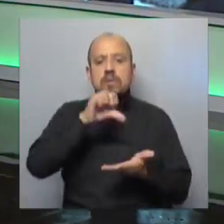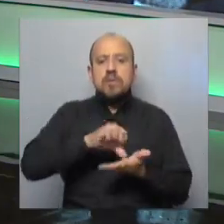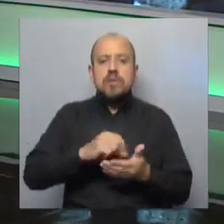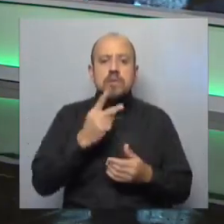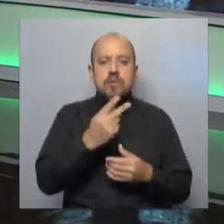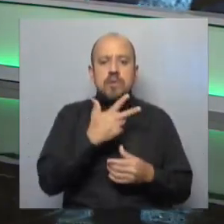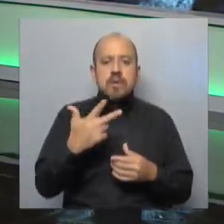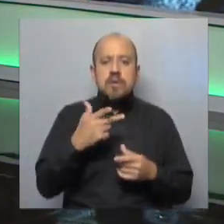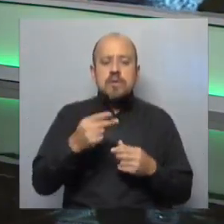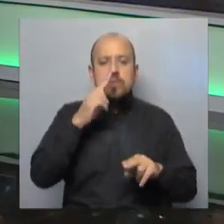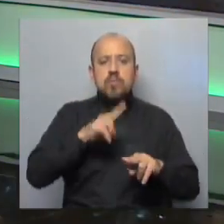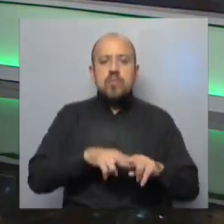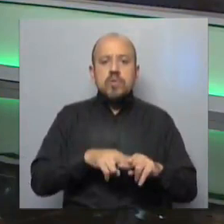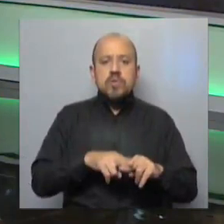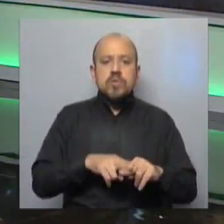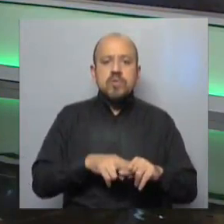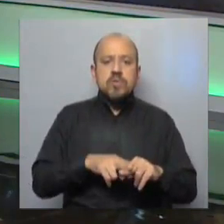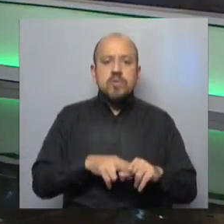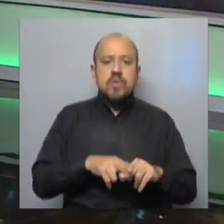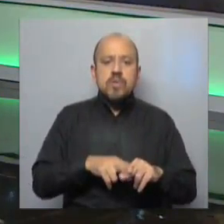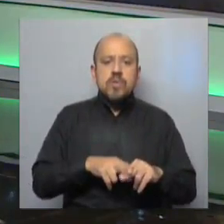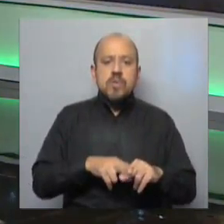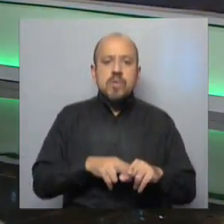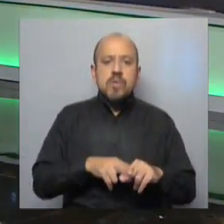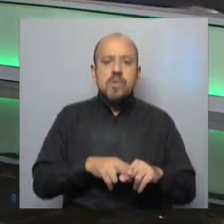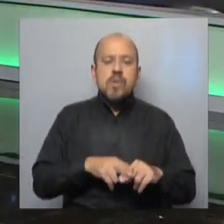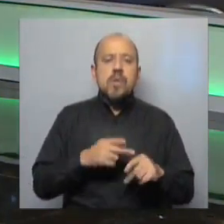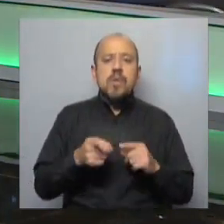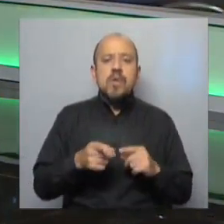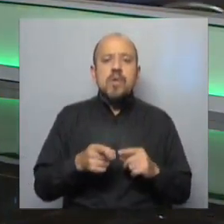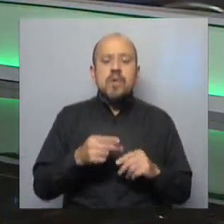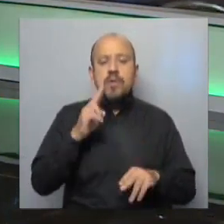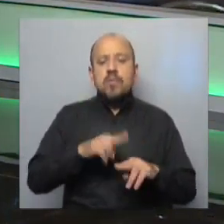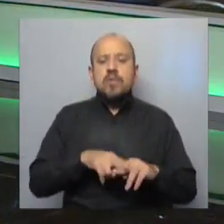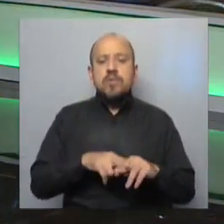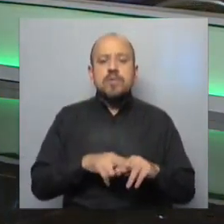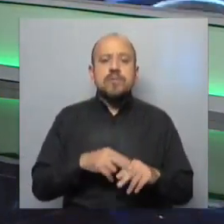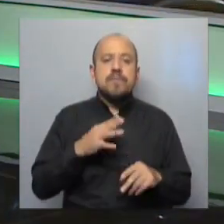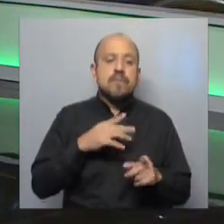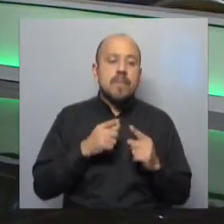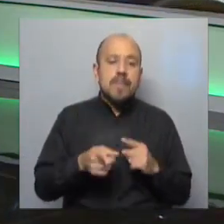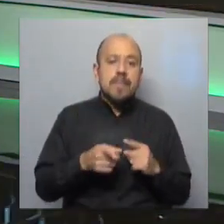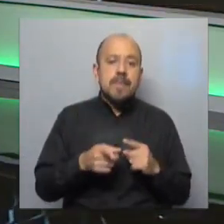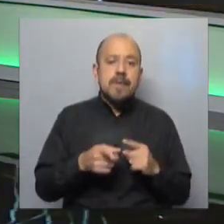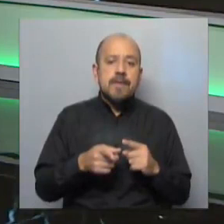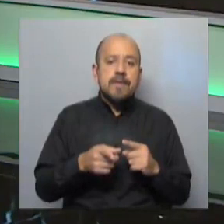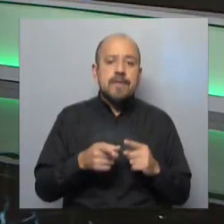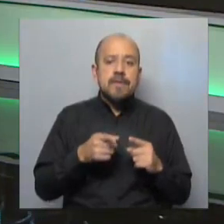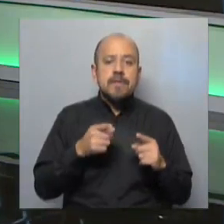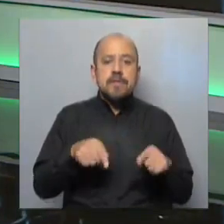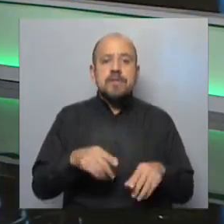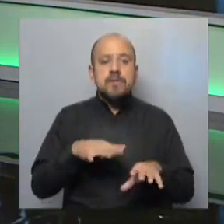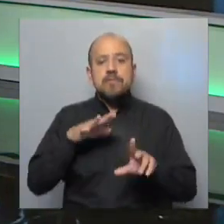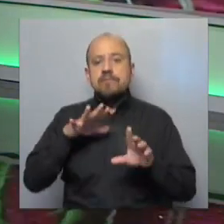23 los muertos que han tenido lugar las muertes que han tenido lugar precisamente dentro de estas